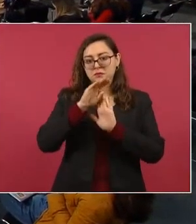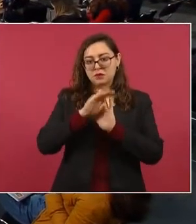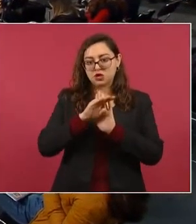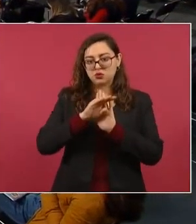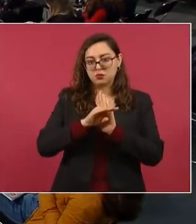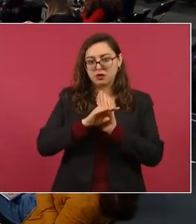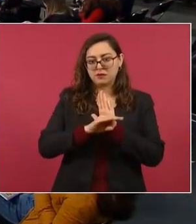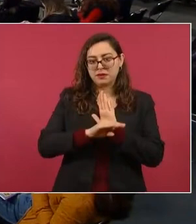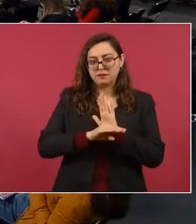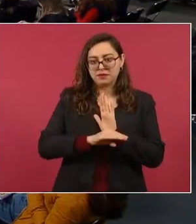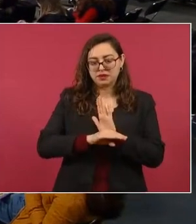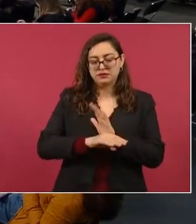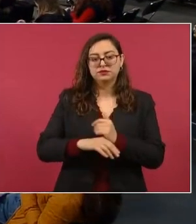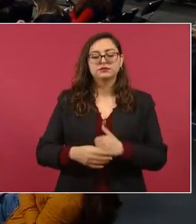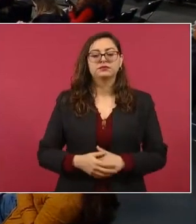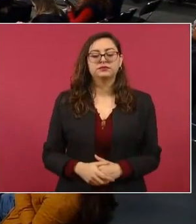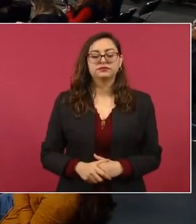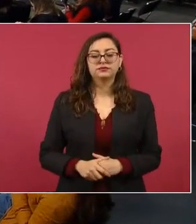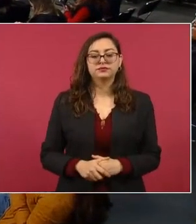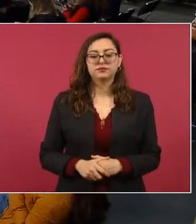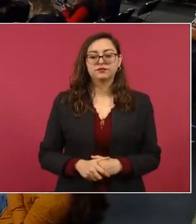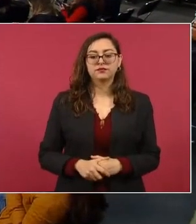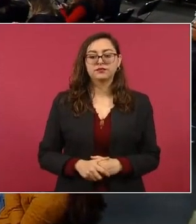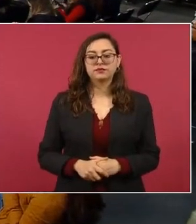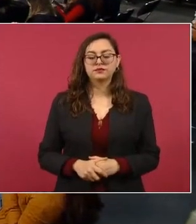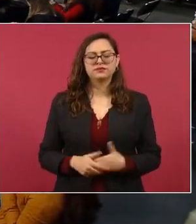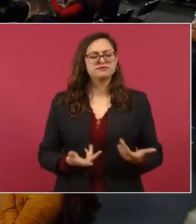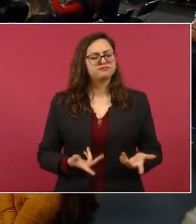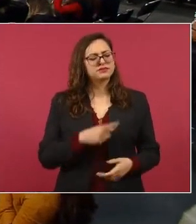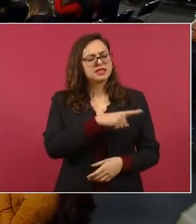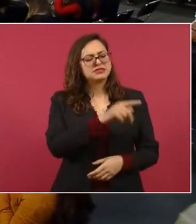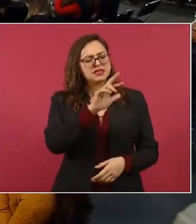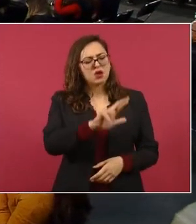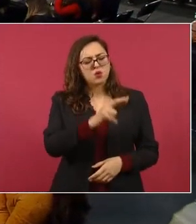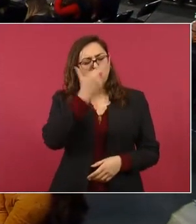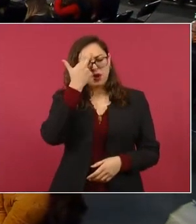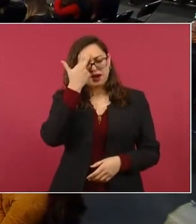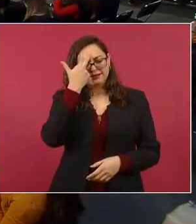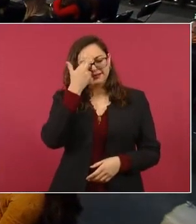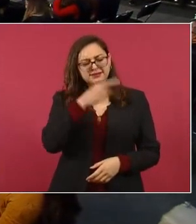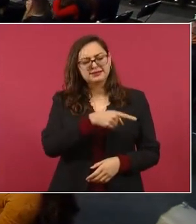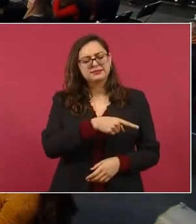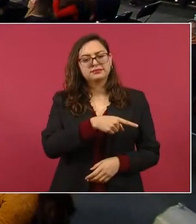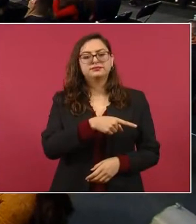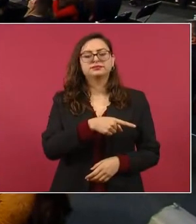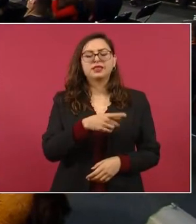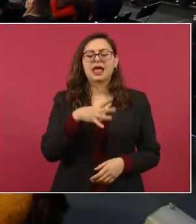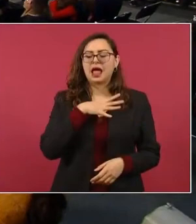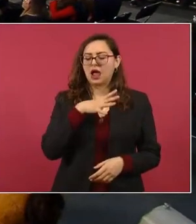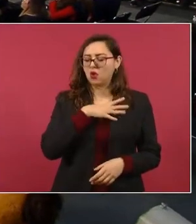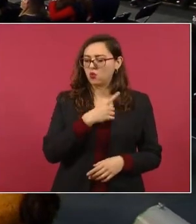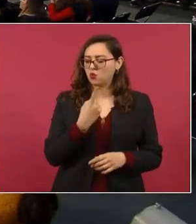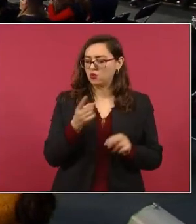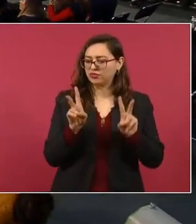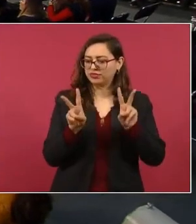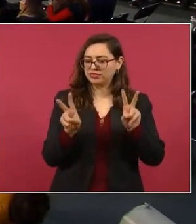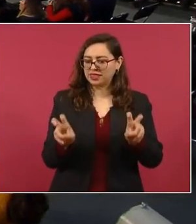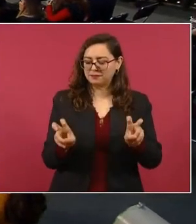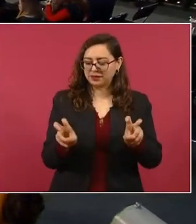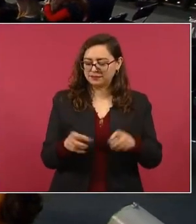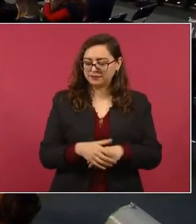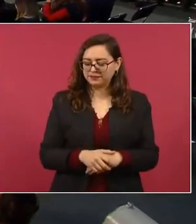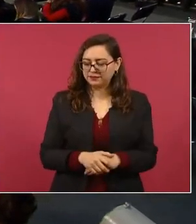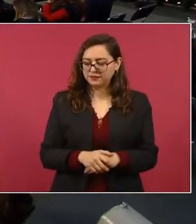Hay algo, a ver si recuerdas, Rosa Isela, que porque a mí me llamó la atención, es uno de los